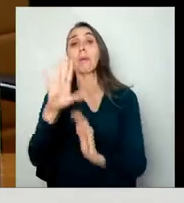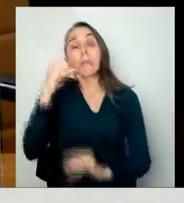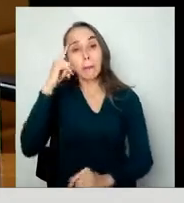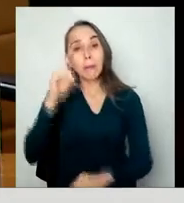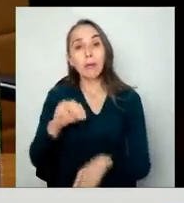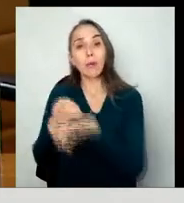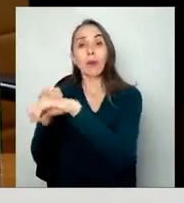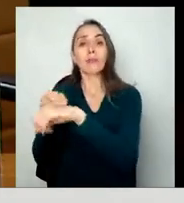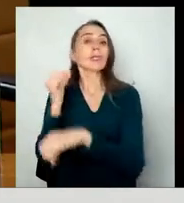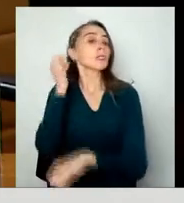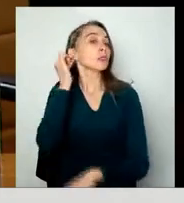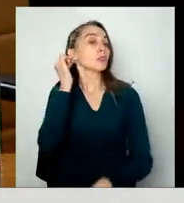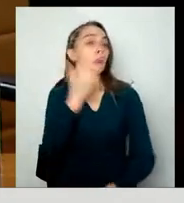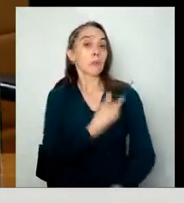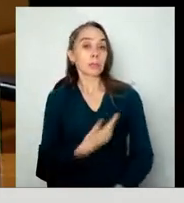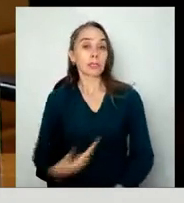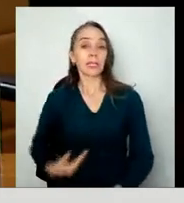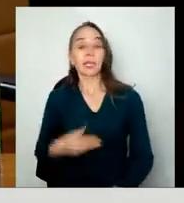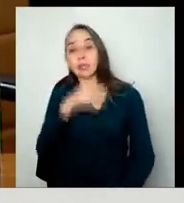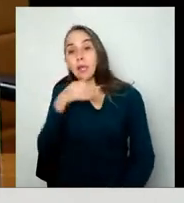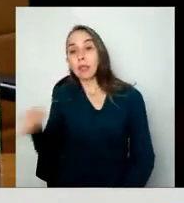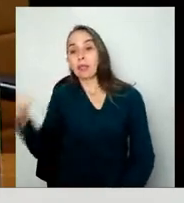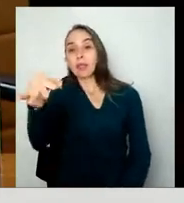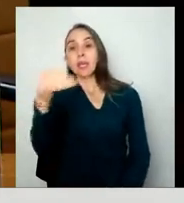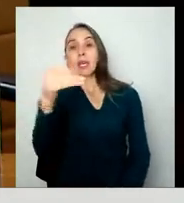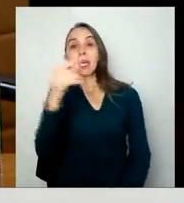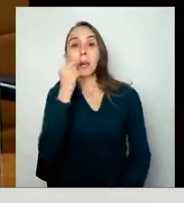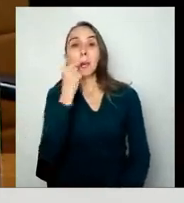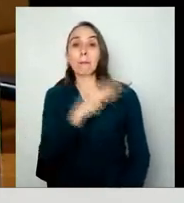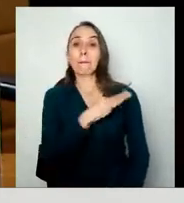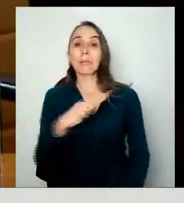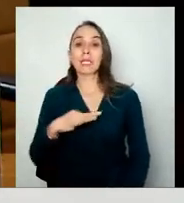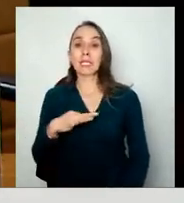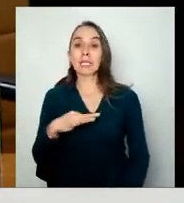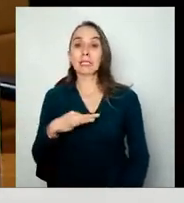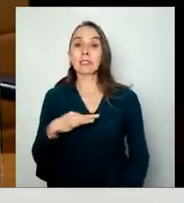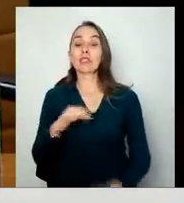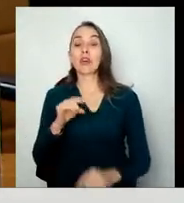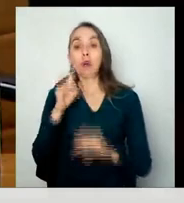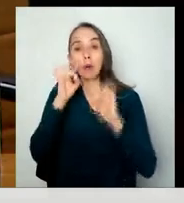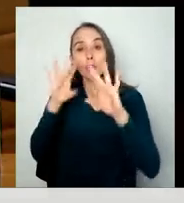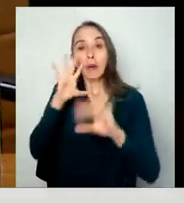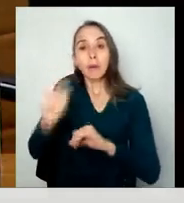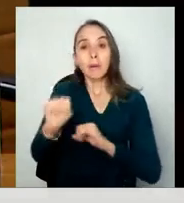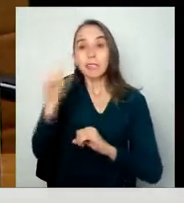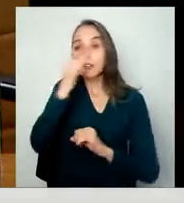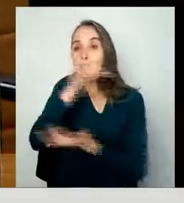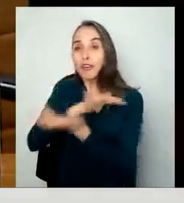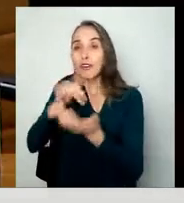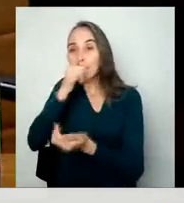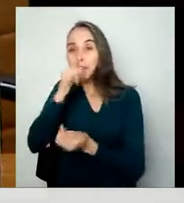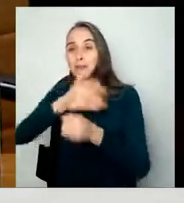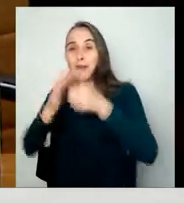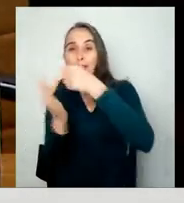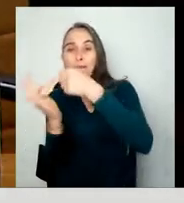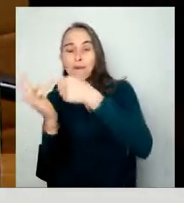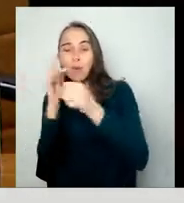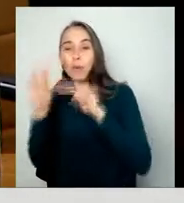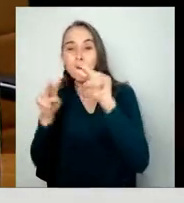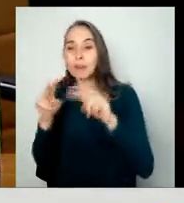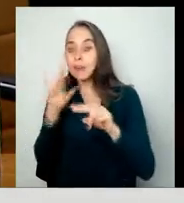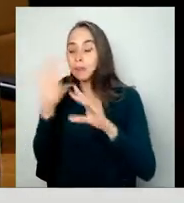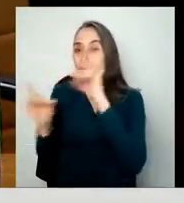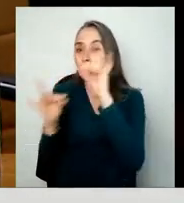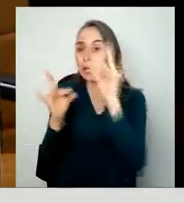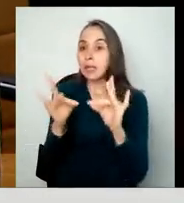señor ministro por su intermedio creo que está los hechos que están ocurriendo tiene que también ser una oportunidad para resolver muchos temas en materia